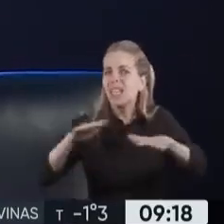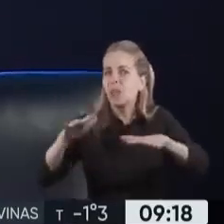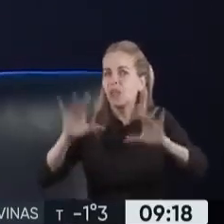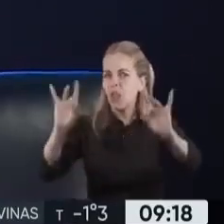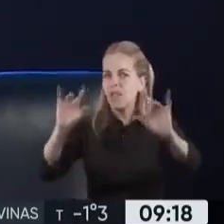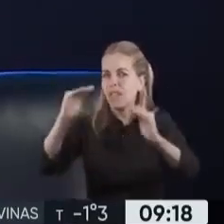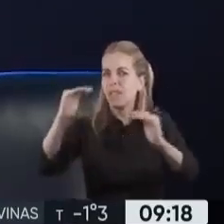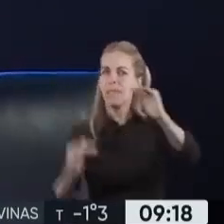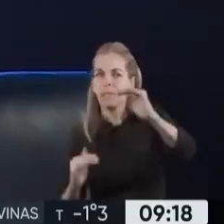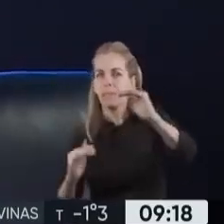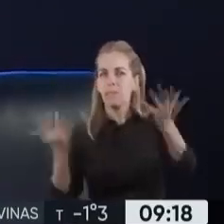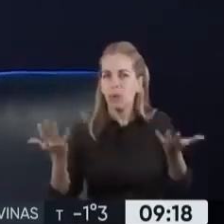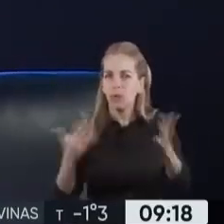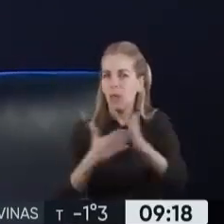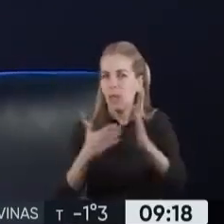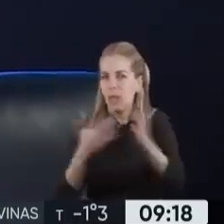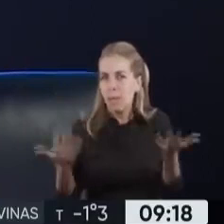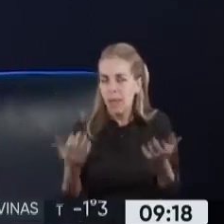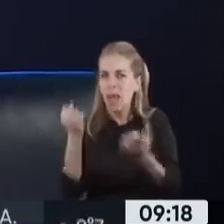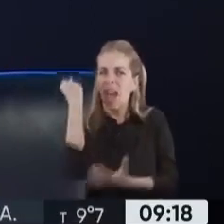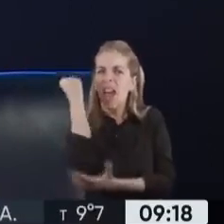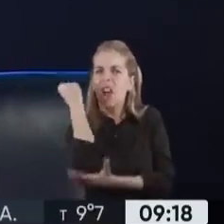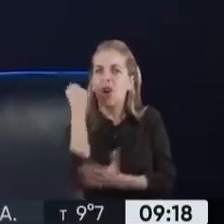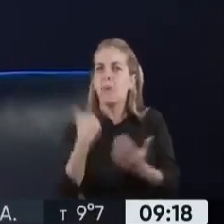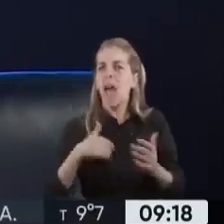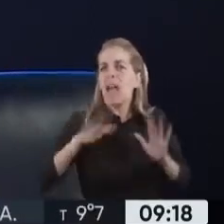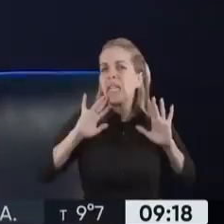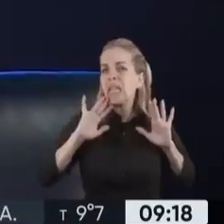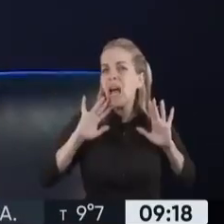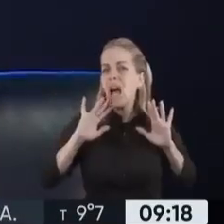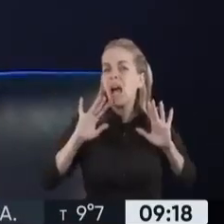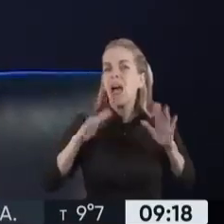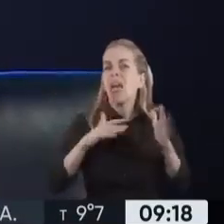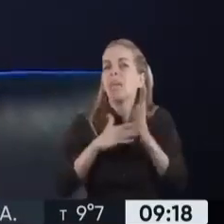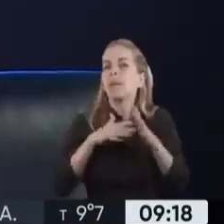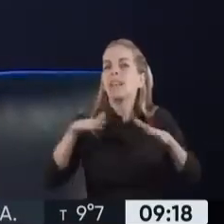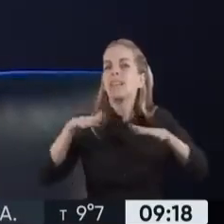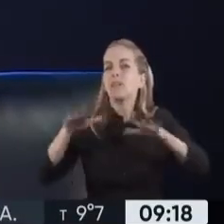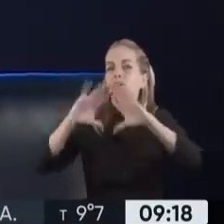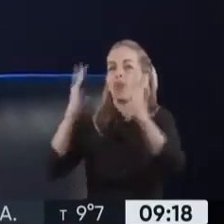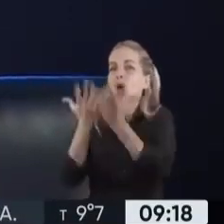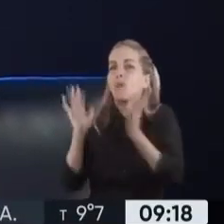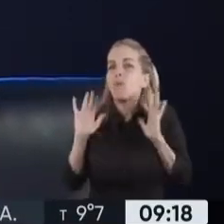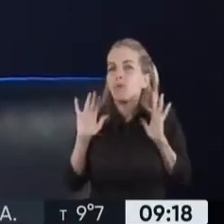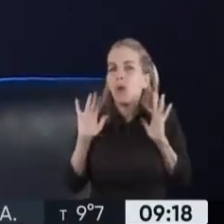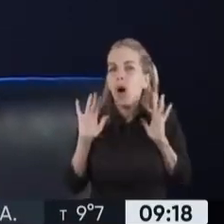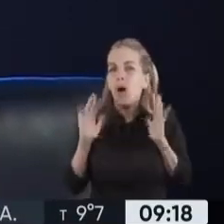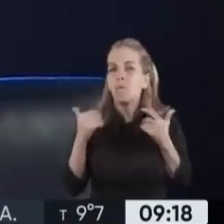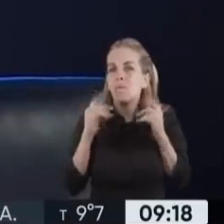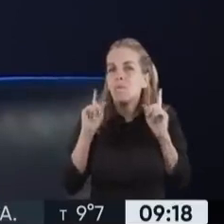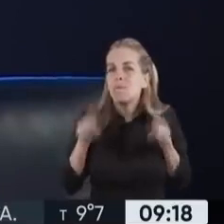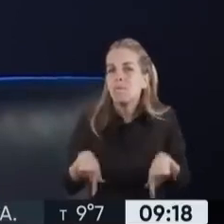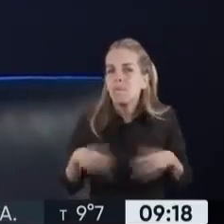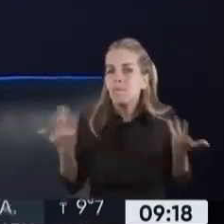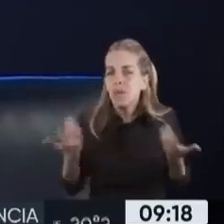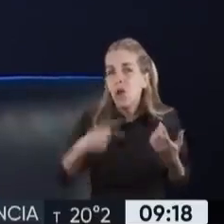condiciona al resto de las variables que tiene la economía argentina y esto no lo podemos descartar cuando nosotros